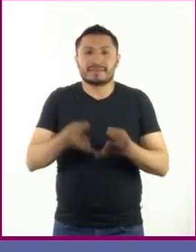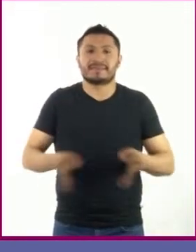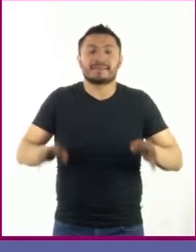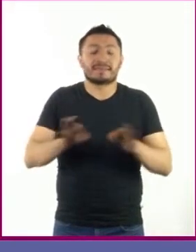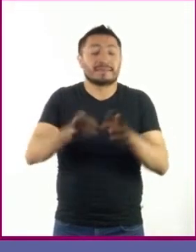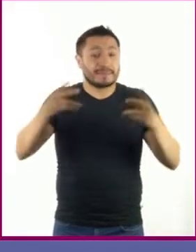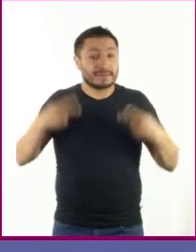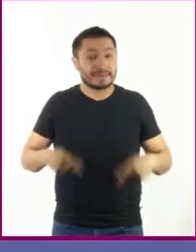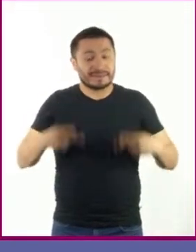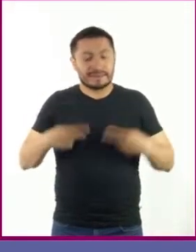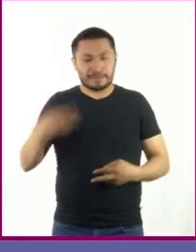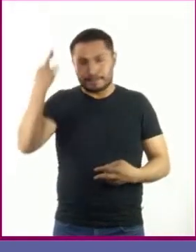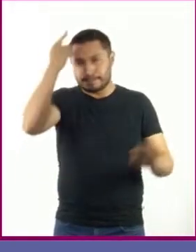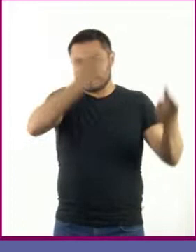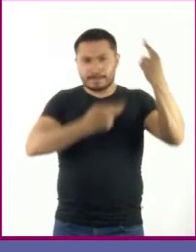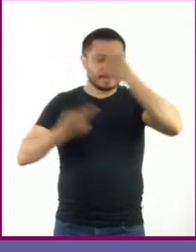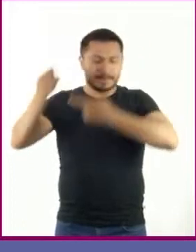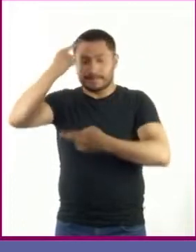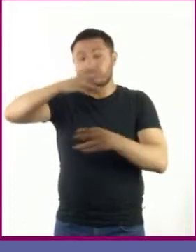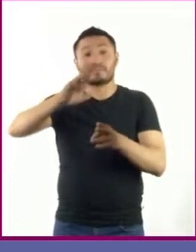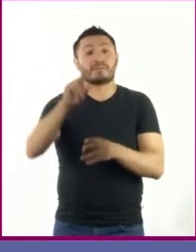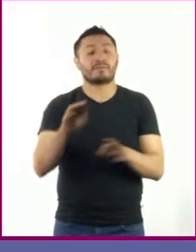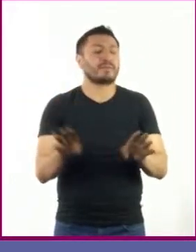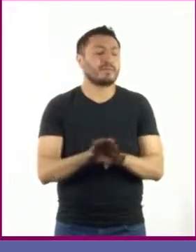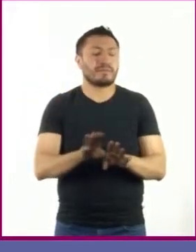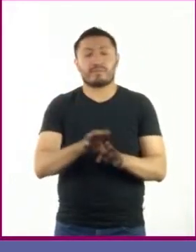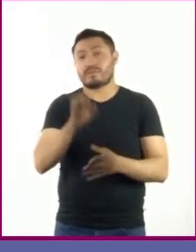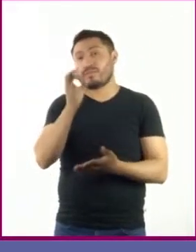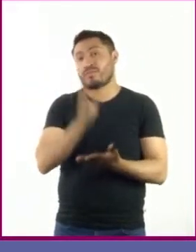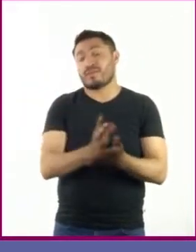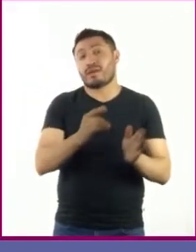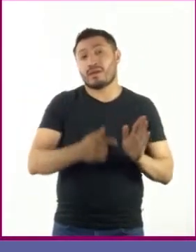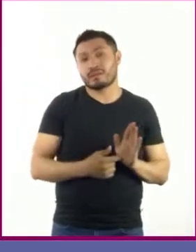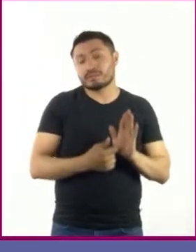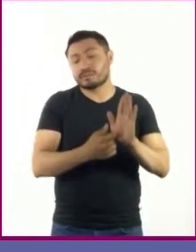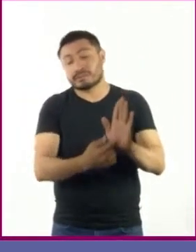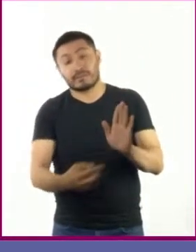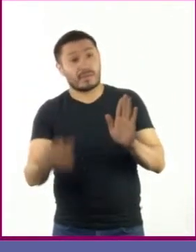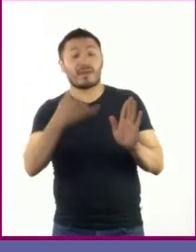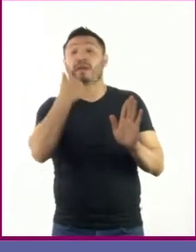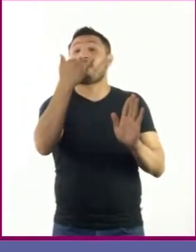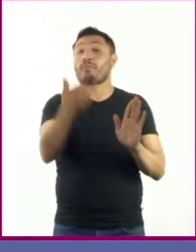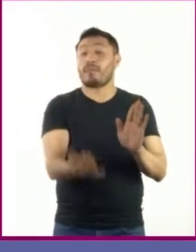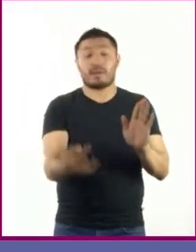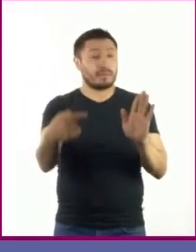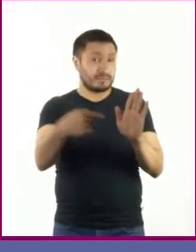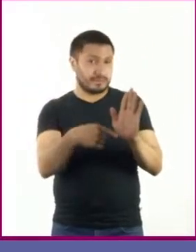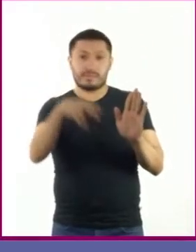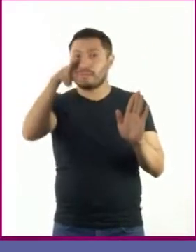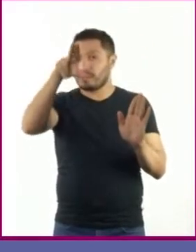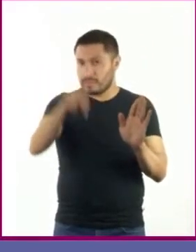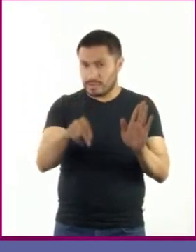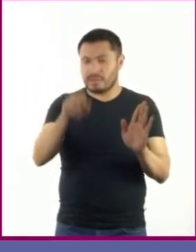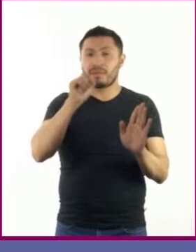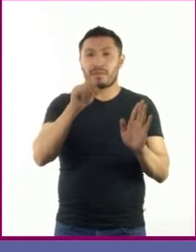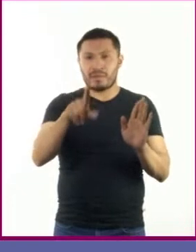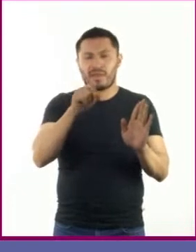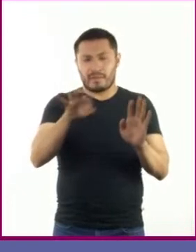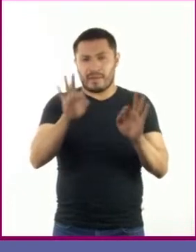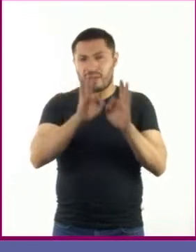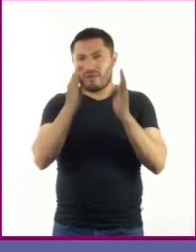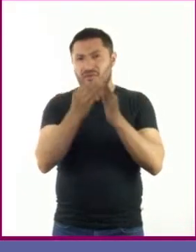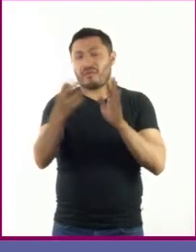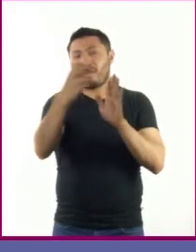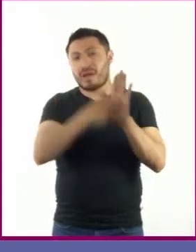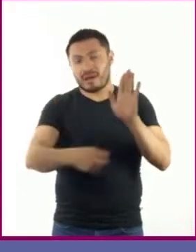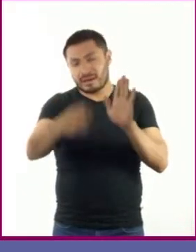que revisa el texto no solo señale lo que le parecen errores, sino que sugiera o proponga alternativas para mejorarlo.